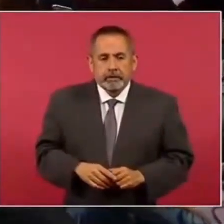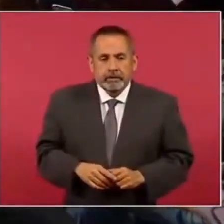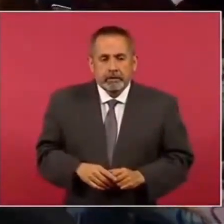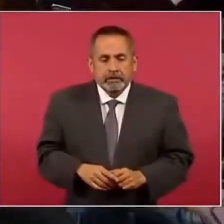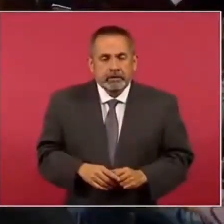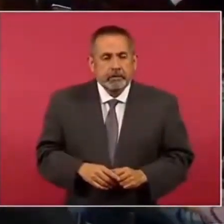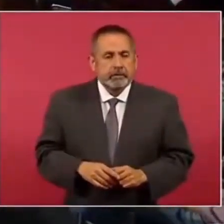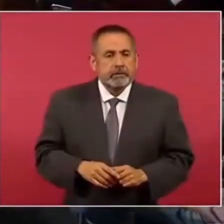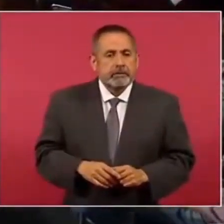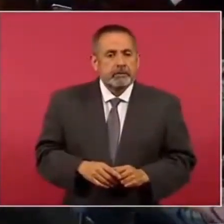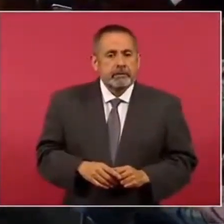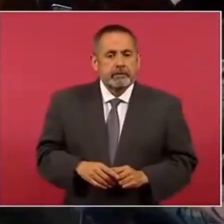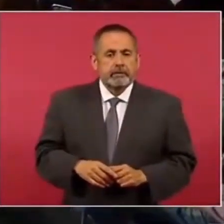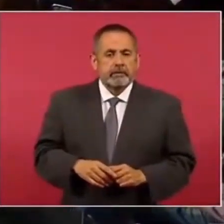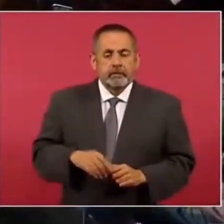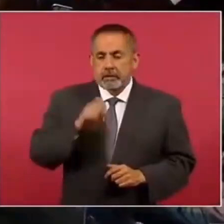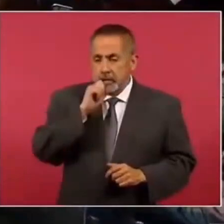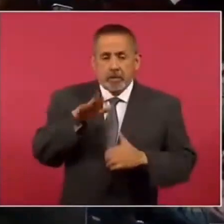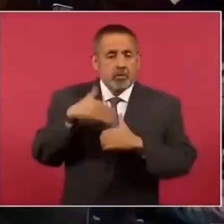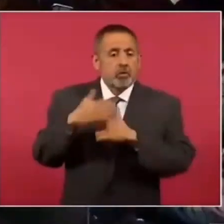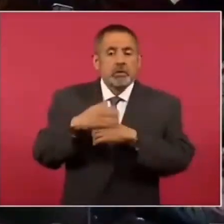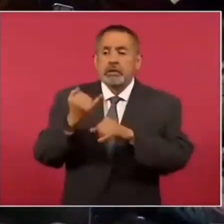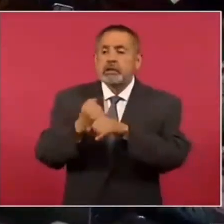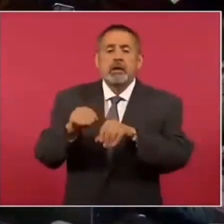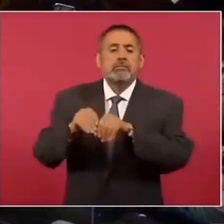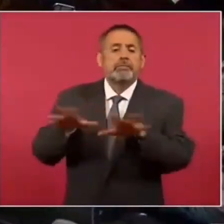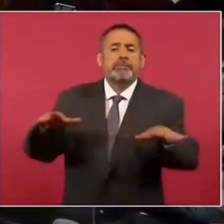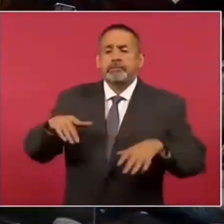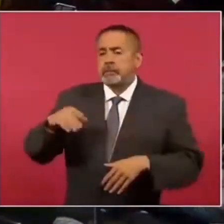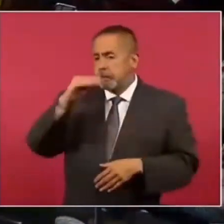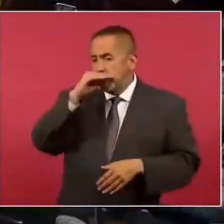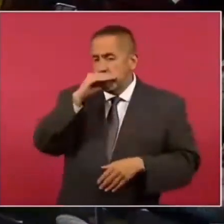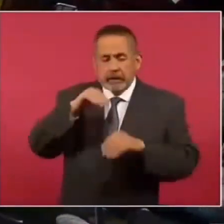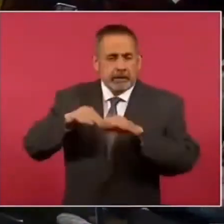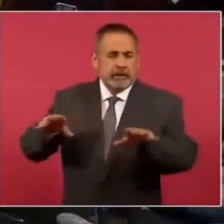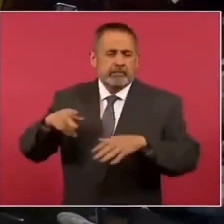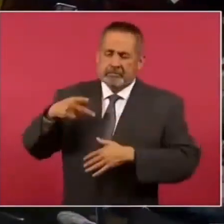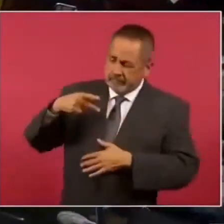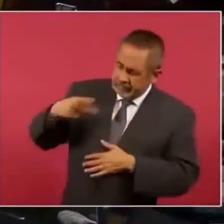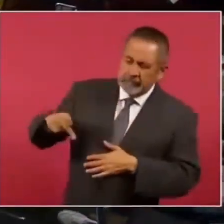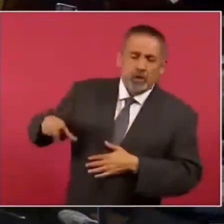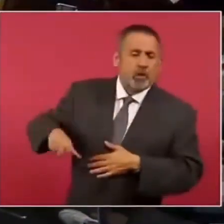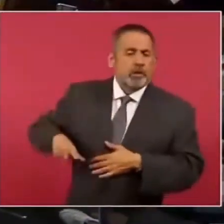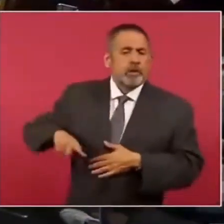va a ser público. Es una empresa pública,